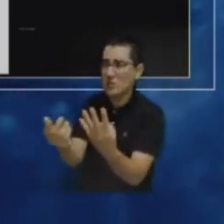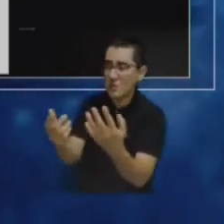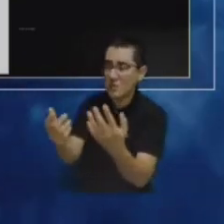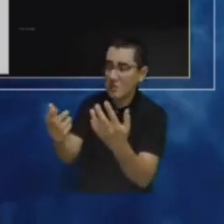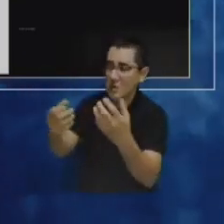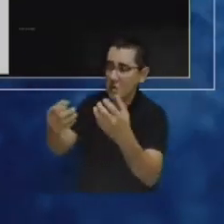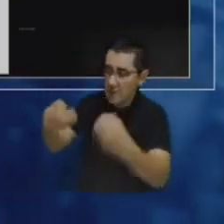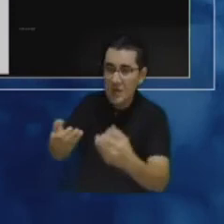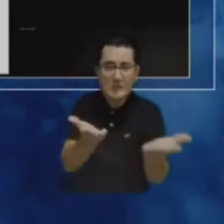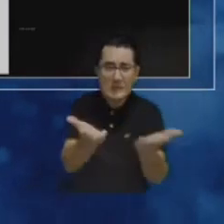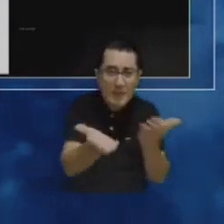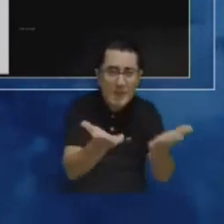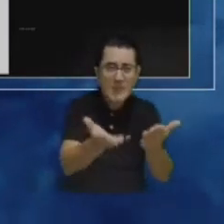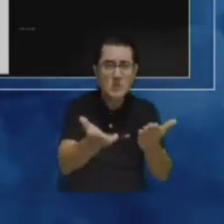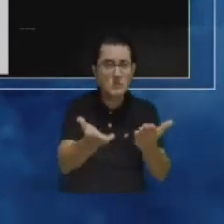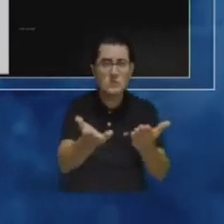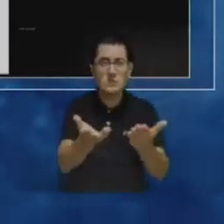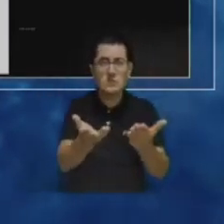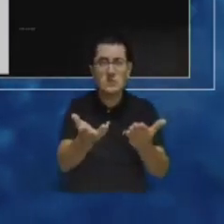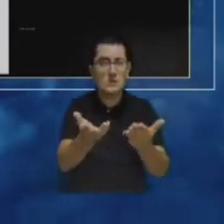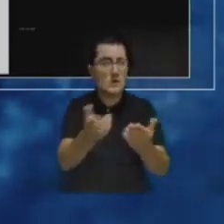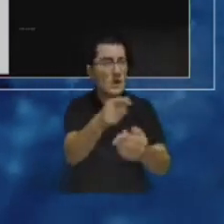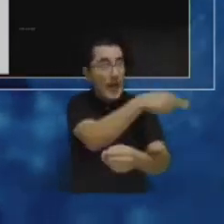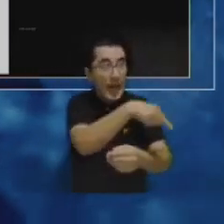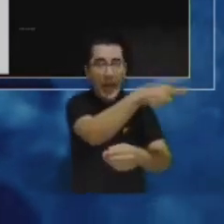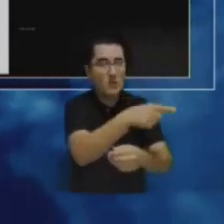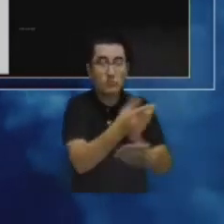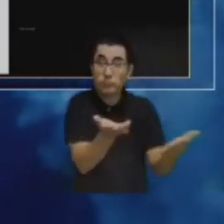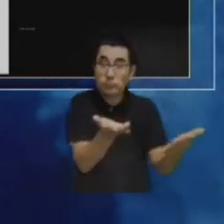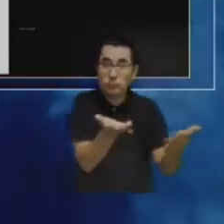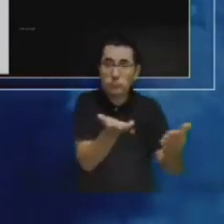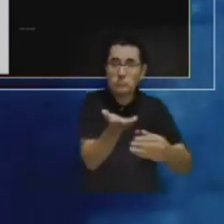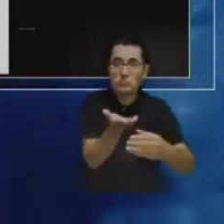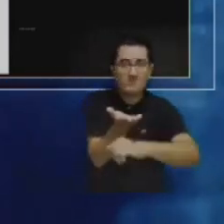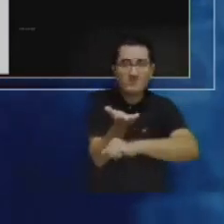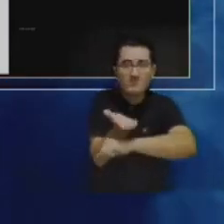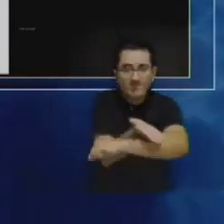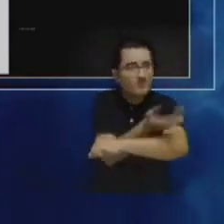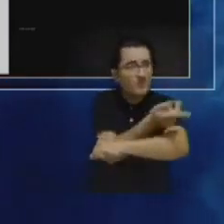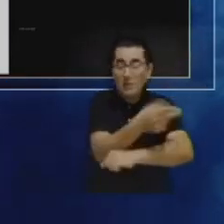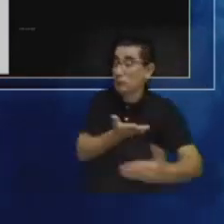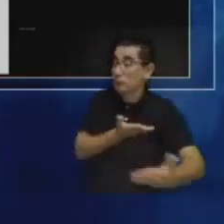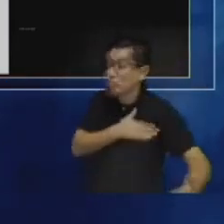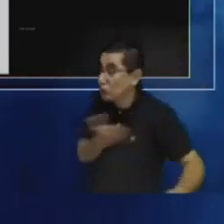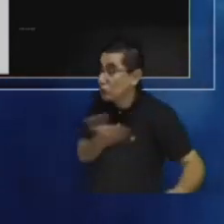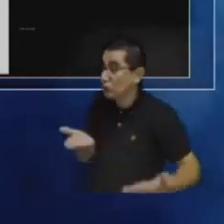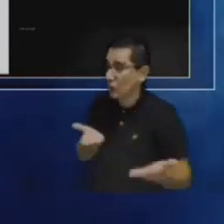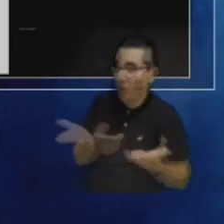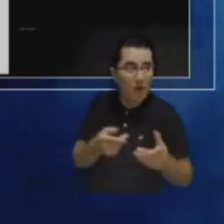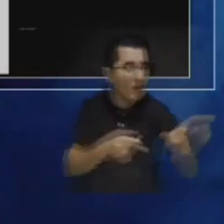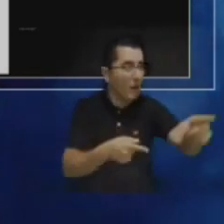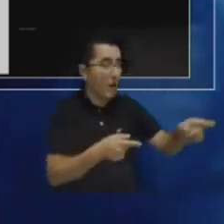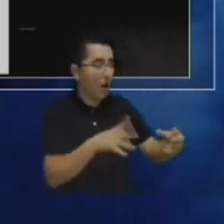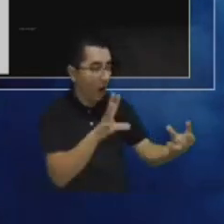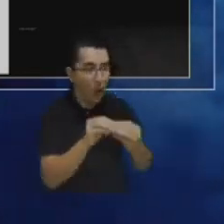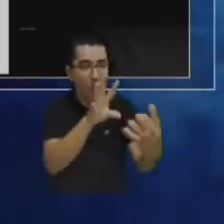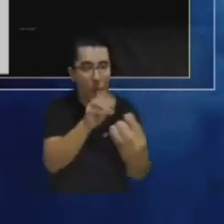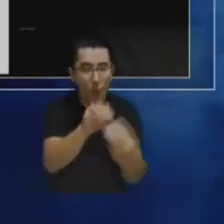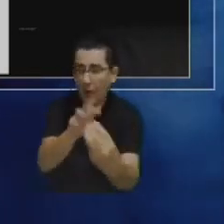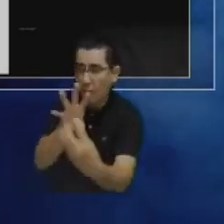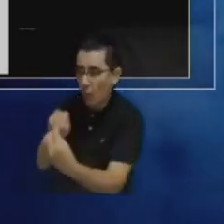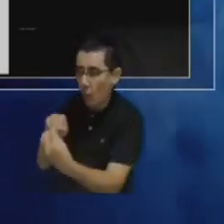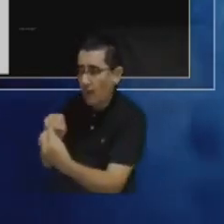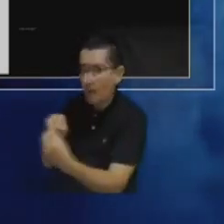de tecnología, para estar todos en la misma mesa poniendo soluciones, y no como en